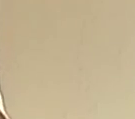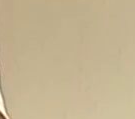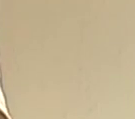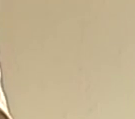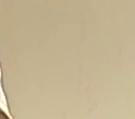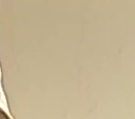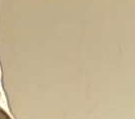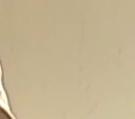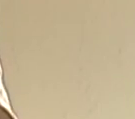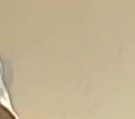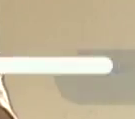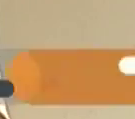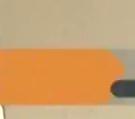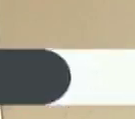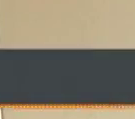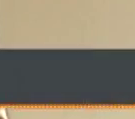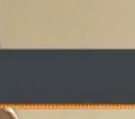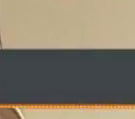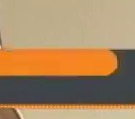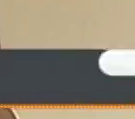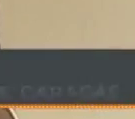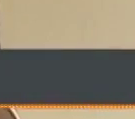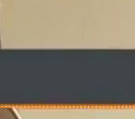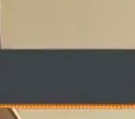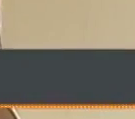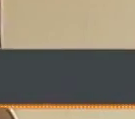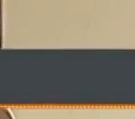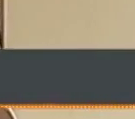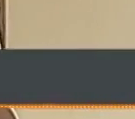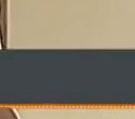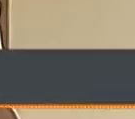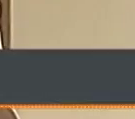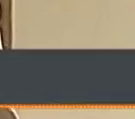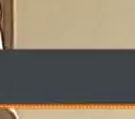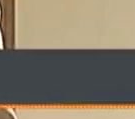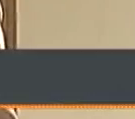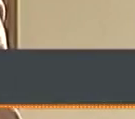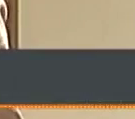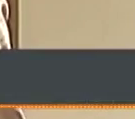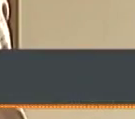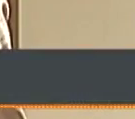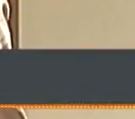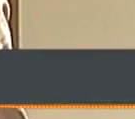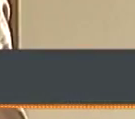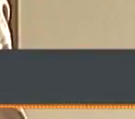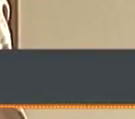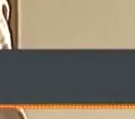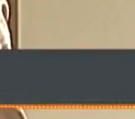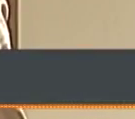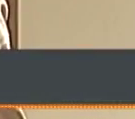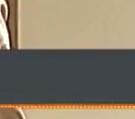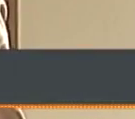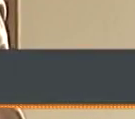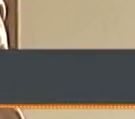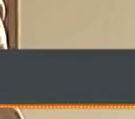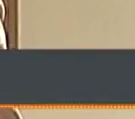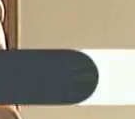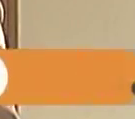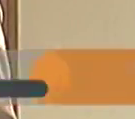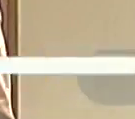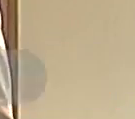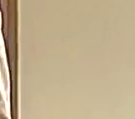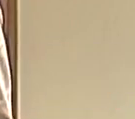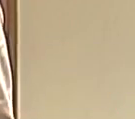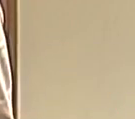Así es un sistema centralizado que permitirá recabar toda la información en materia de secuestro, además así agilizar los